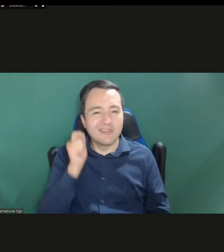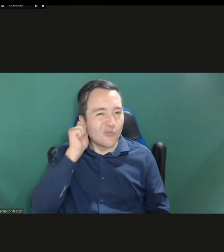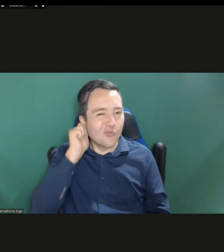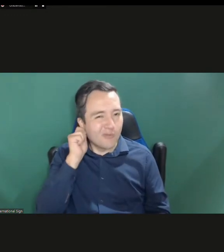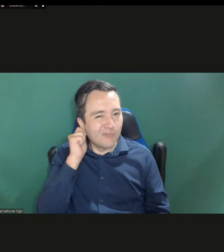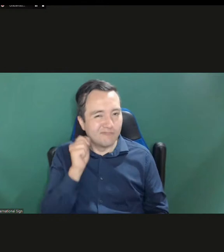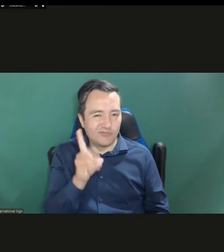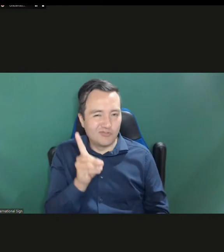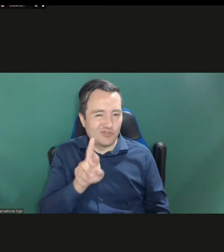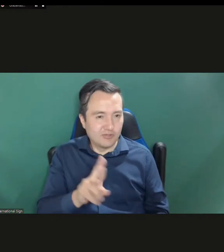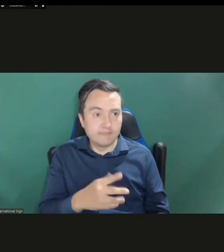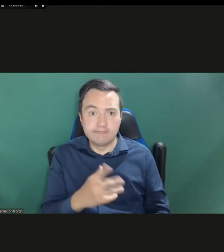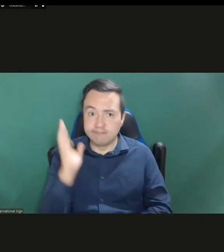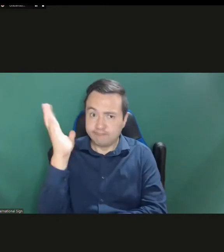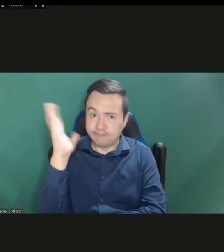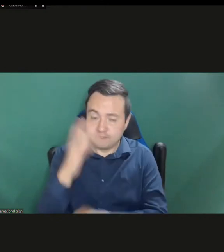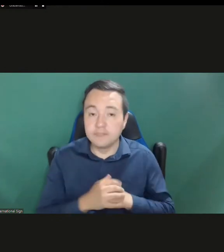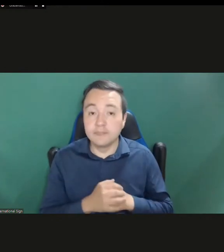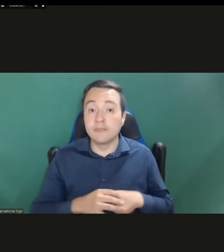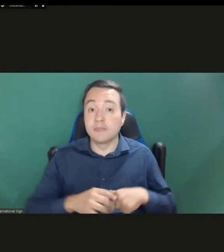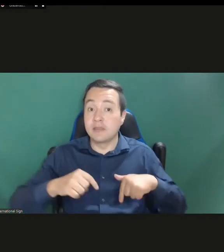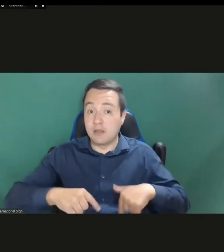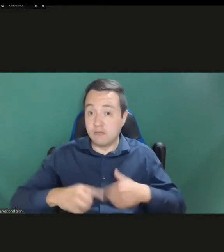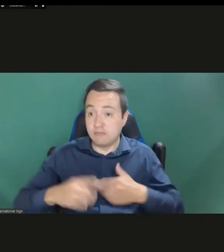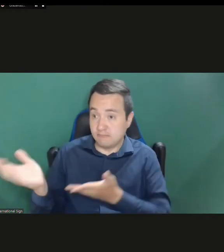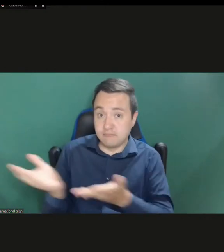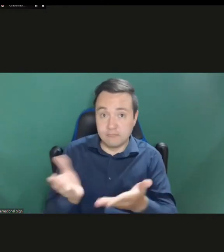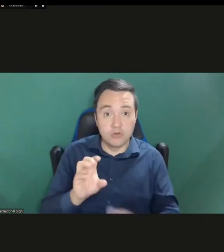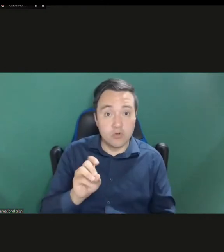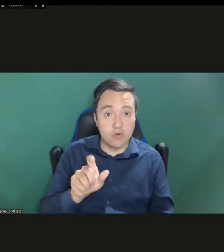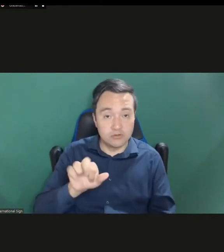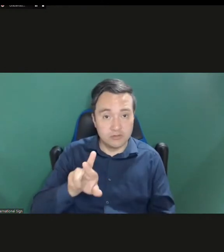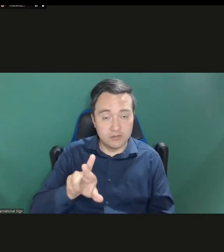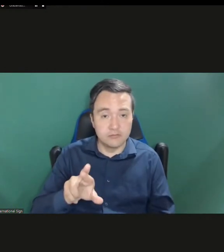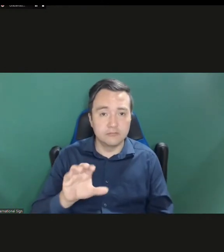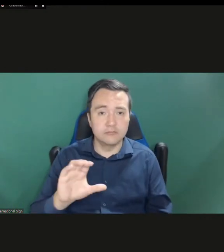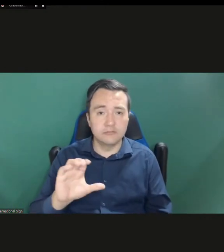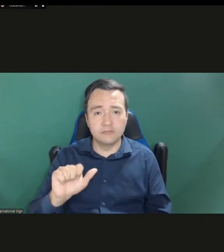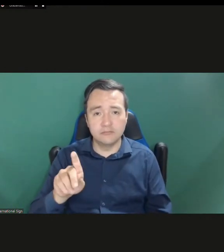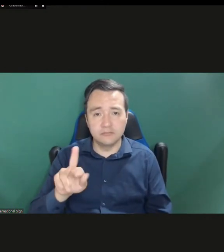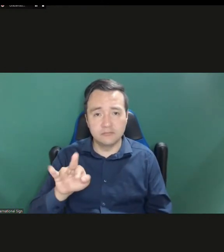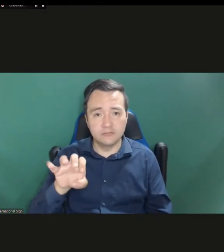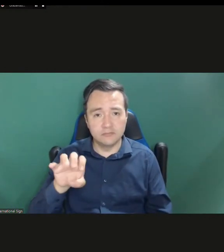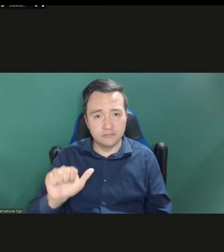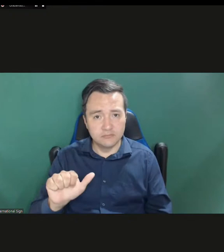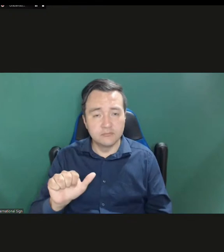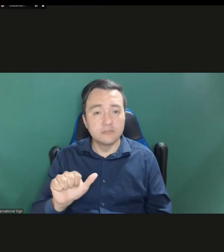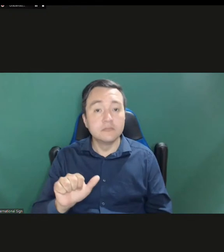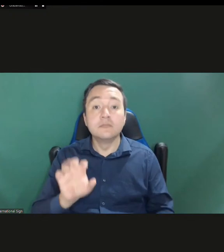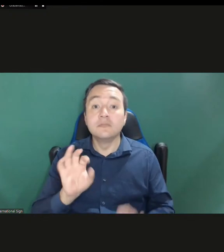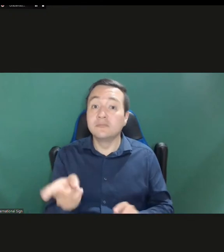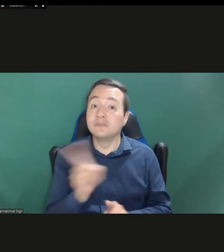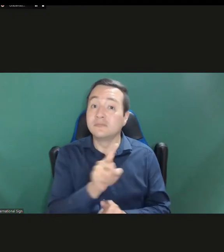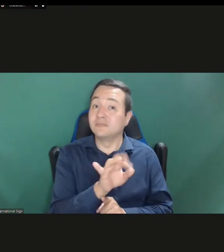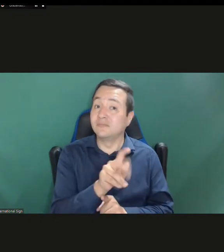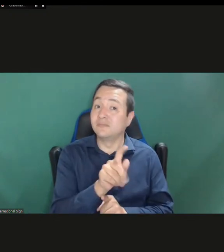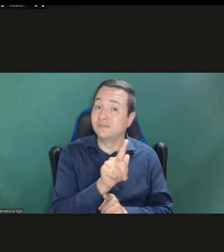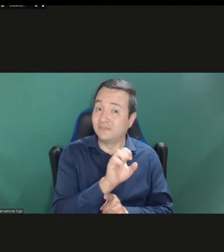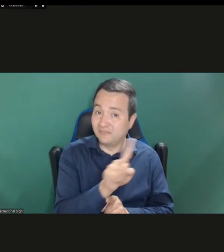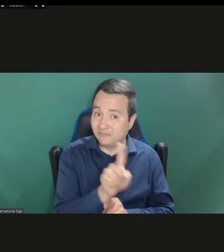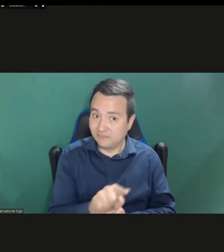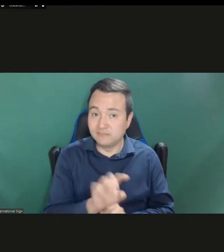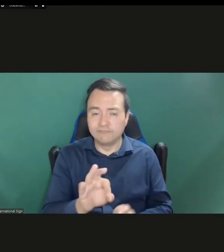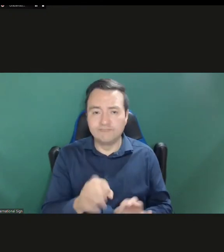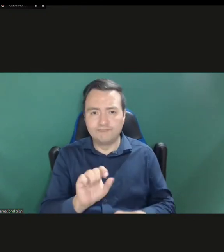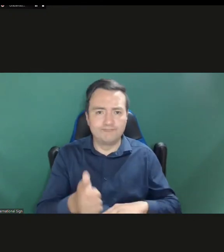me gustaría invitar tanto a óscar cabrera como a beatriz champagne oscar es el director del programa para familias